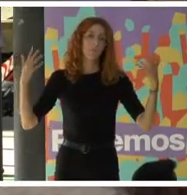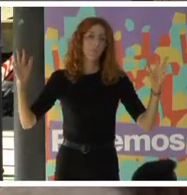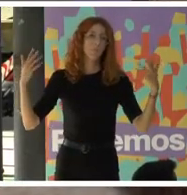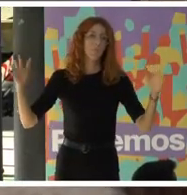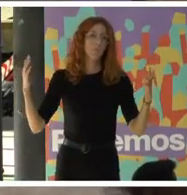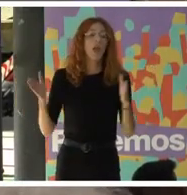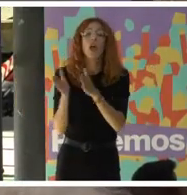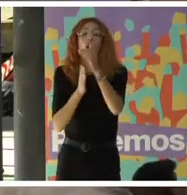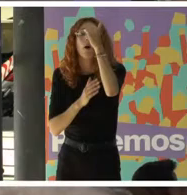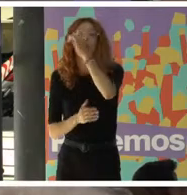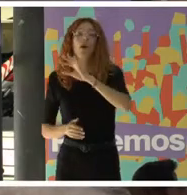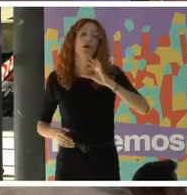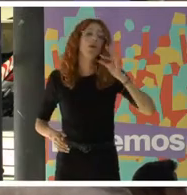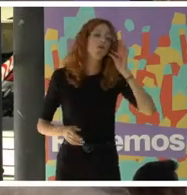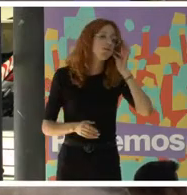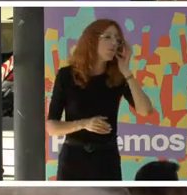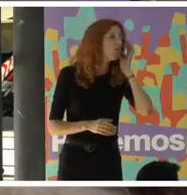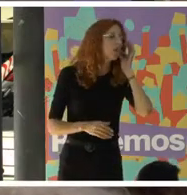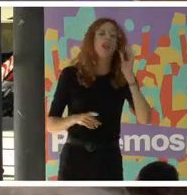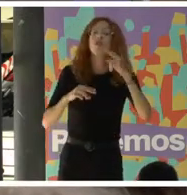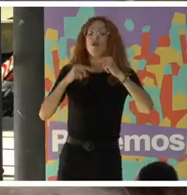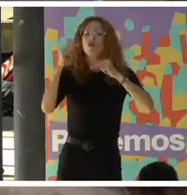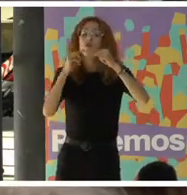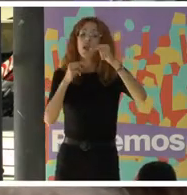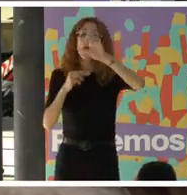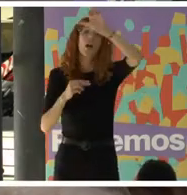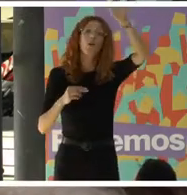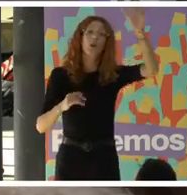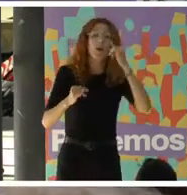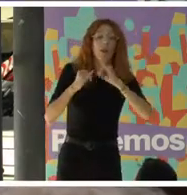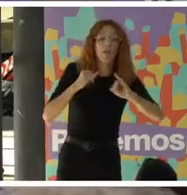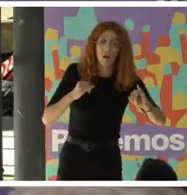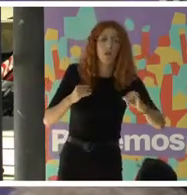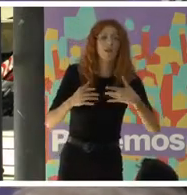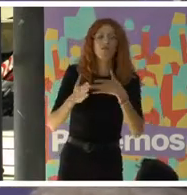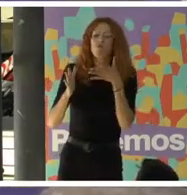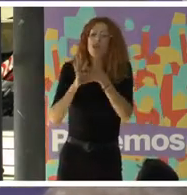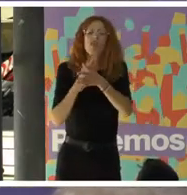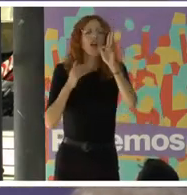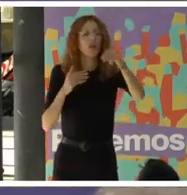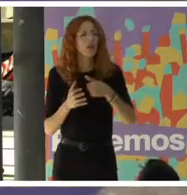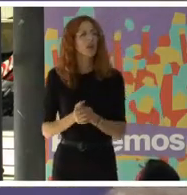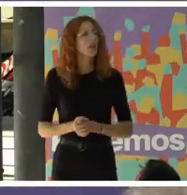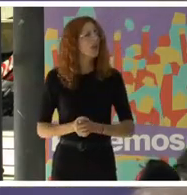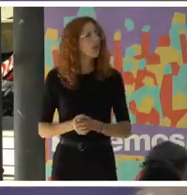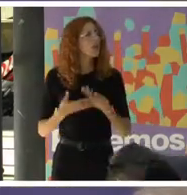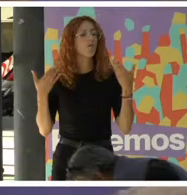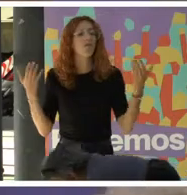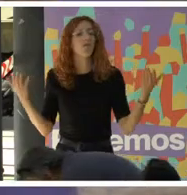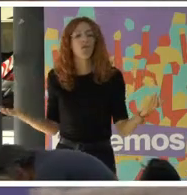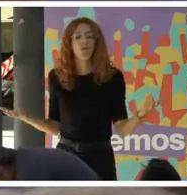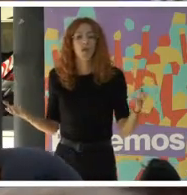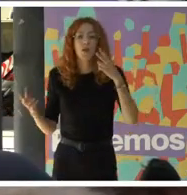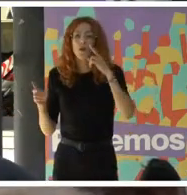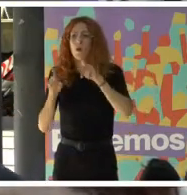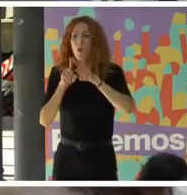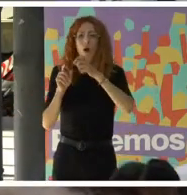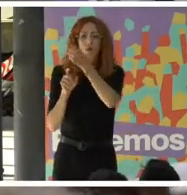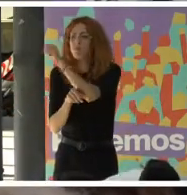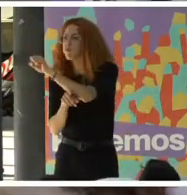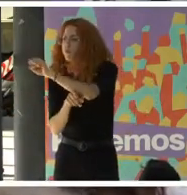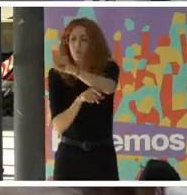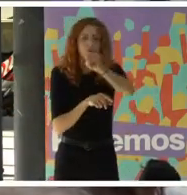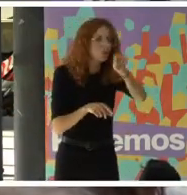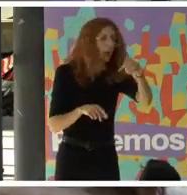Y compañeros y compañeras, construir una Europa de paz significa también que no podemos mirar hacia otro